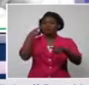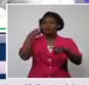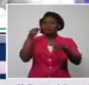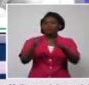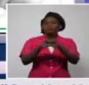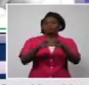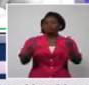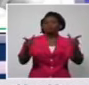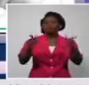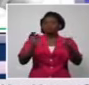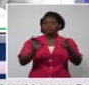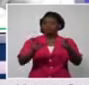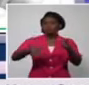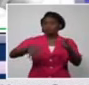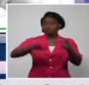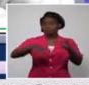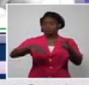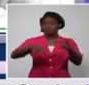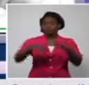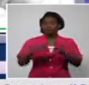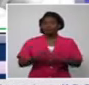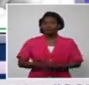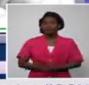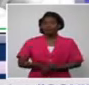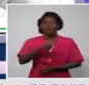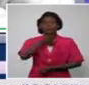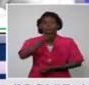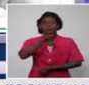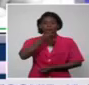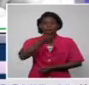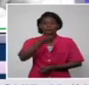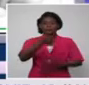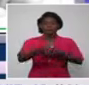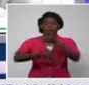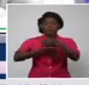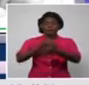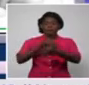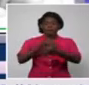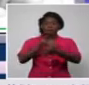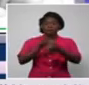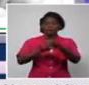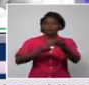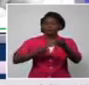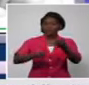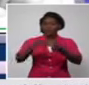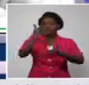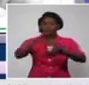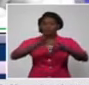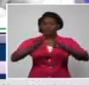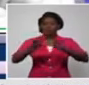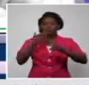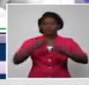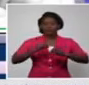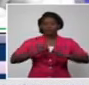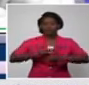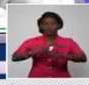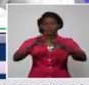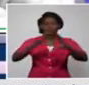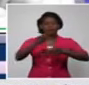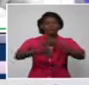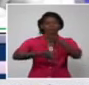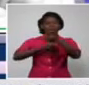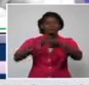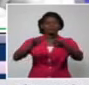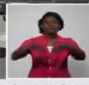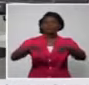este territorio. Desde Artemisa, la colega Yosmara Martínez nos amplía. Muy buenos días para ti, Yosmara, adelante.